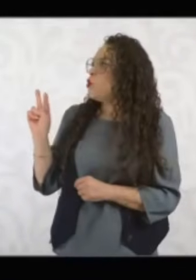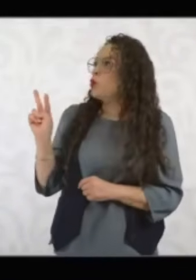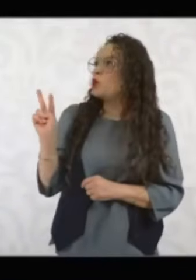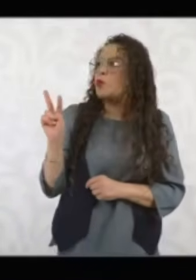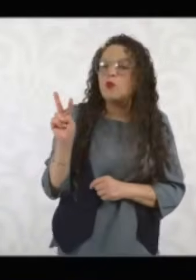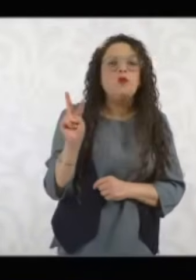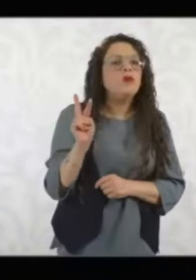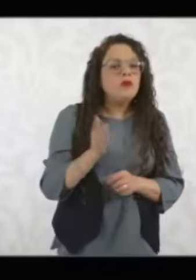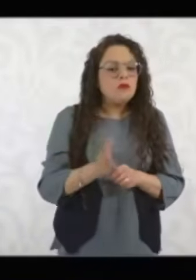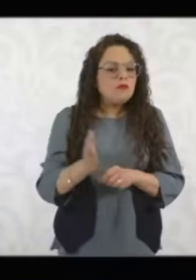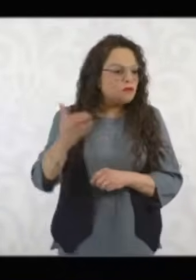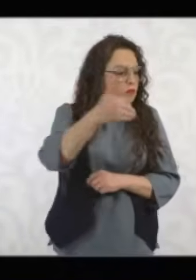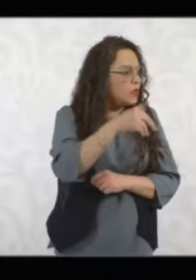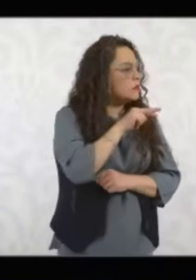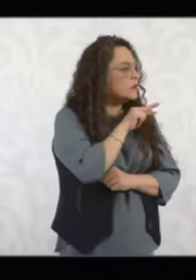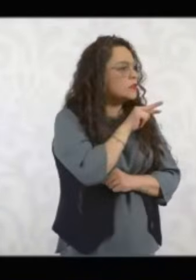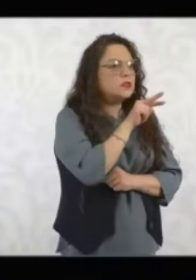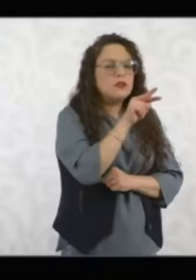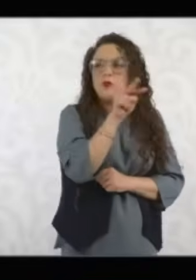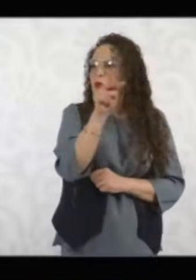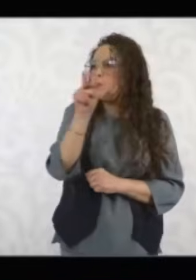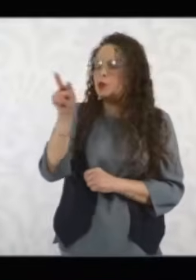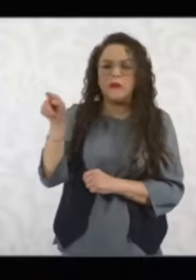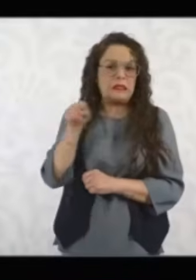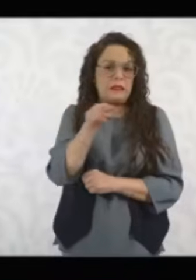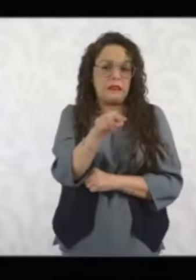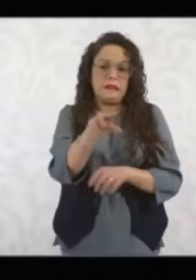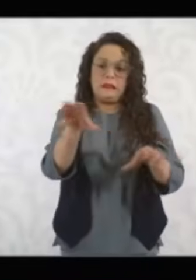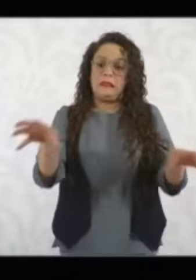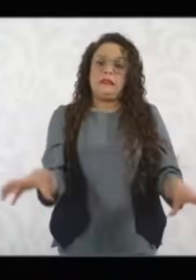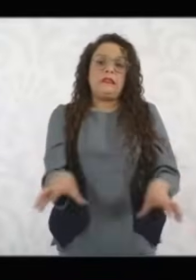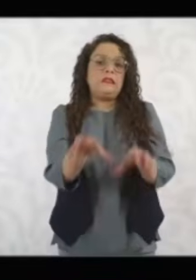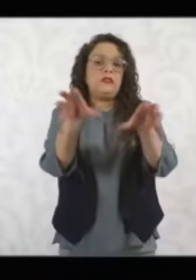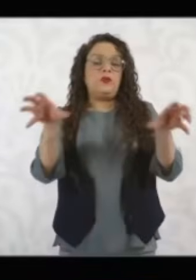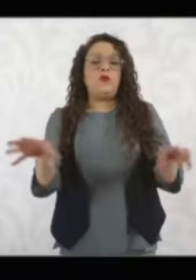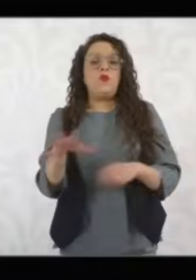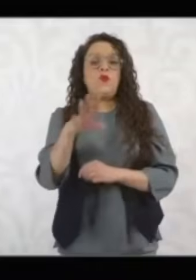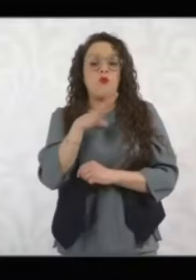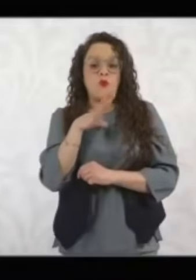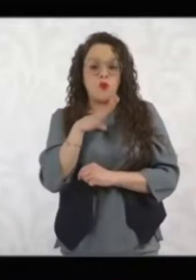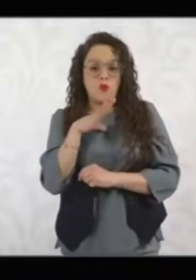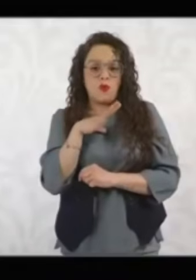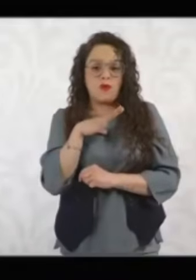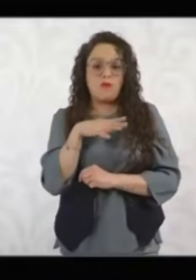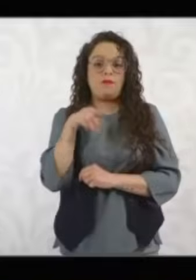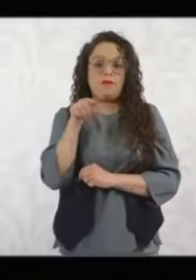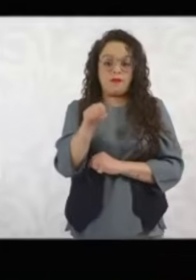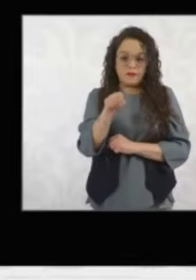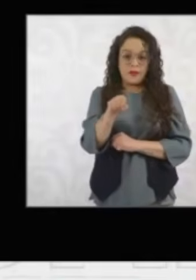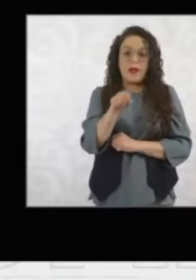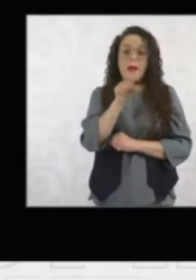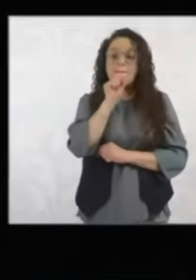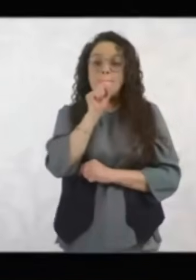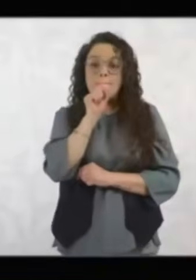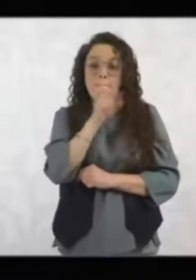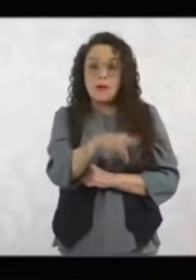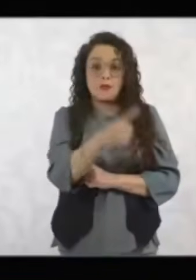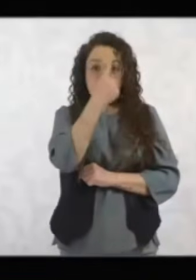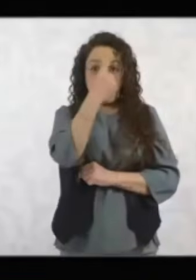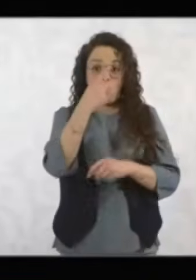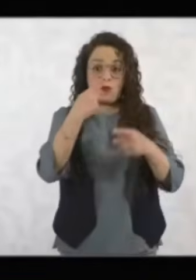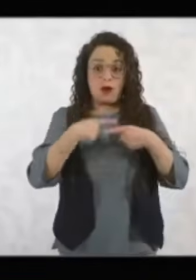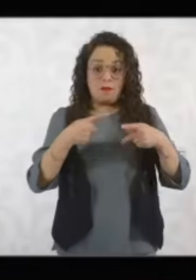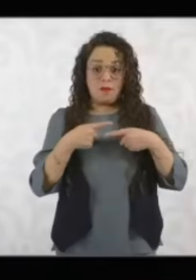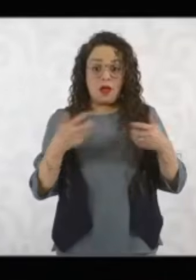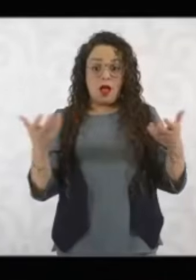cómo pues hay computadoras, ¿no? Y se van compartiendo. Una misma persona